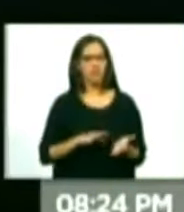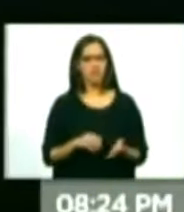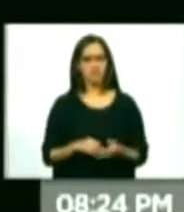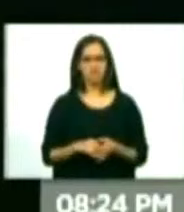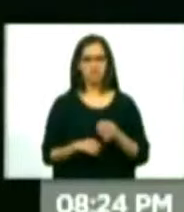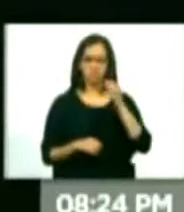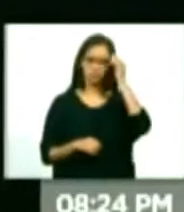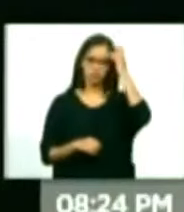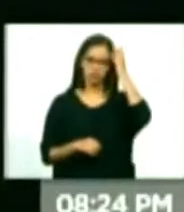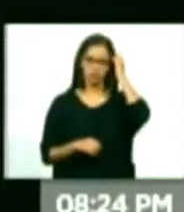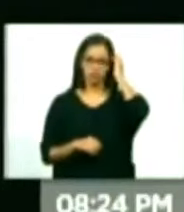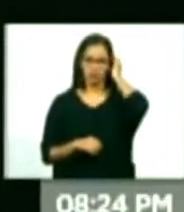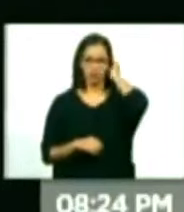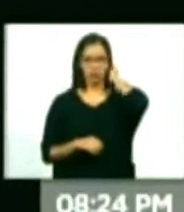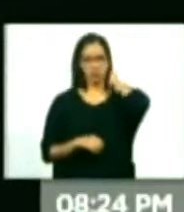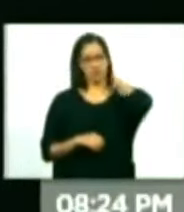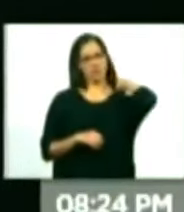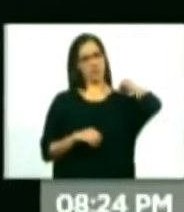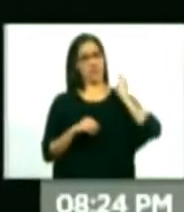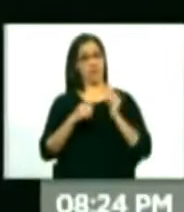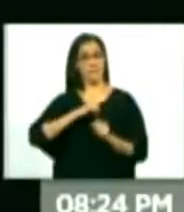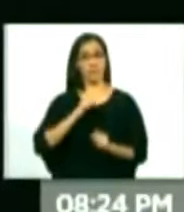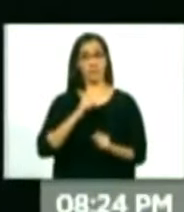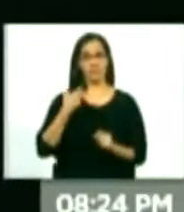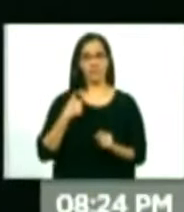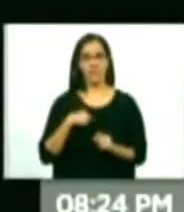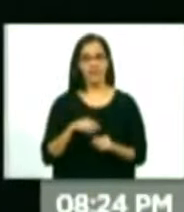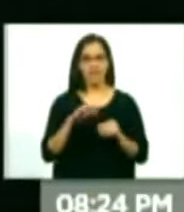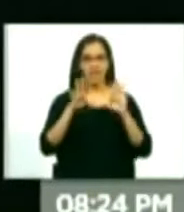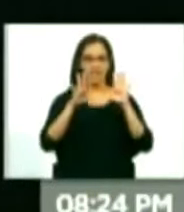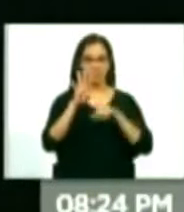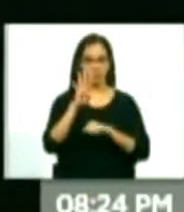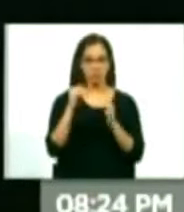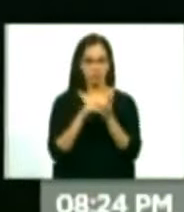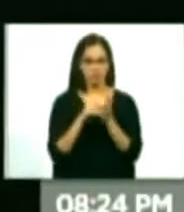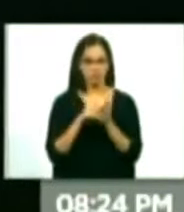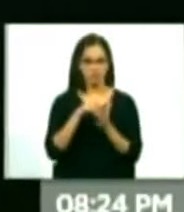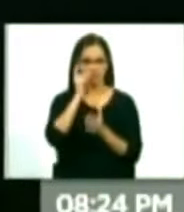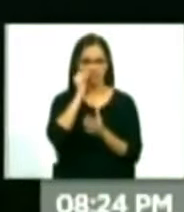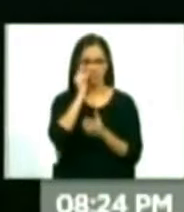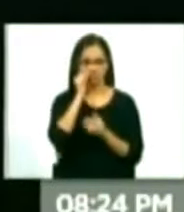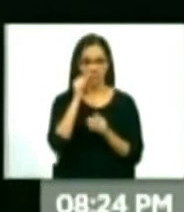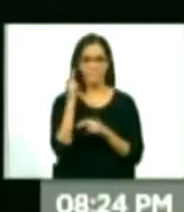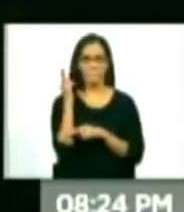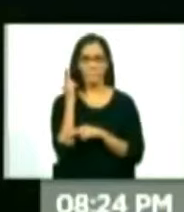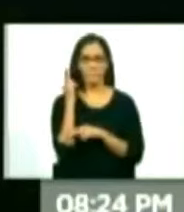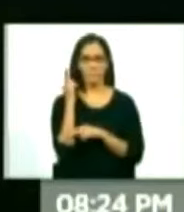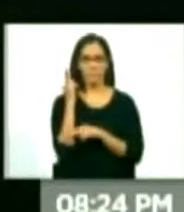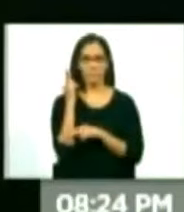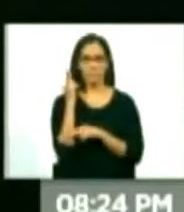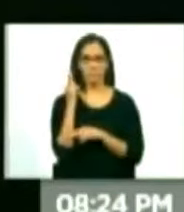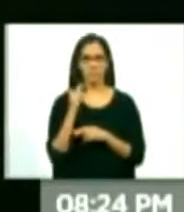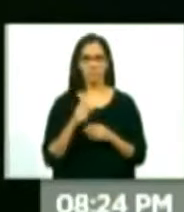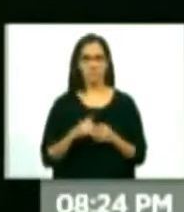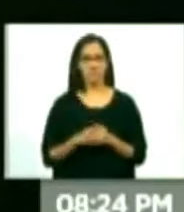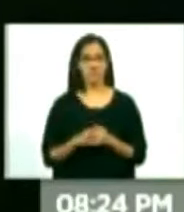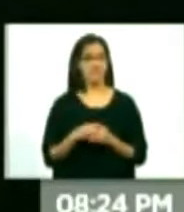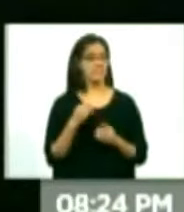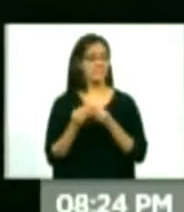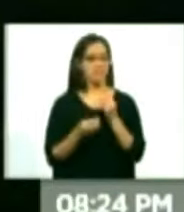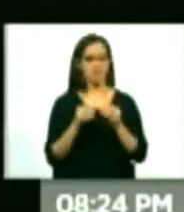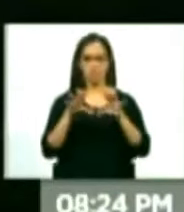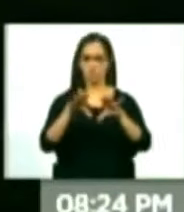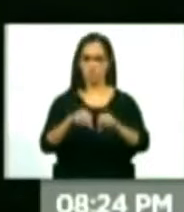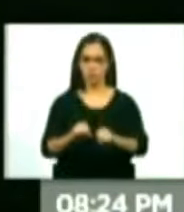La policía esa tenía 14.000 hombres armados. Y nos metimos, se hizo una intervención limpia,